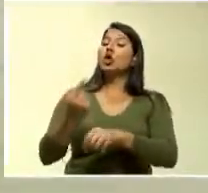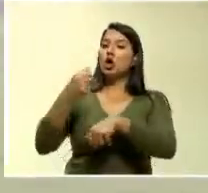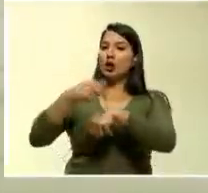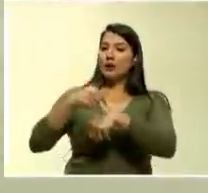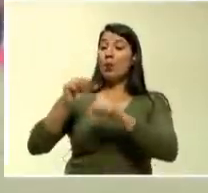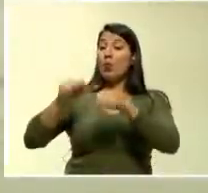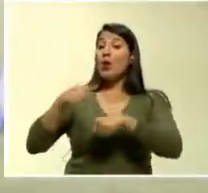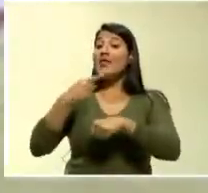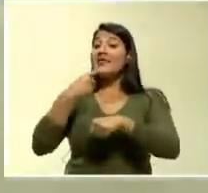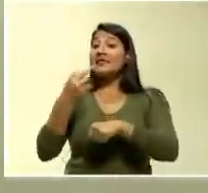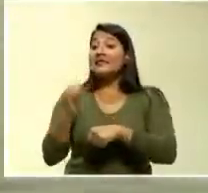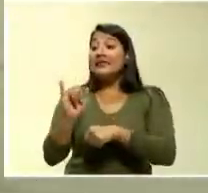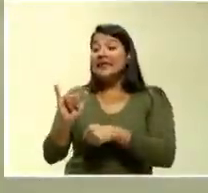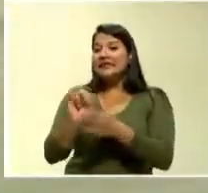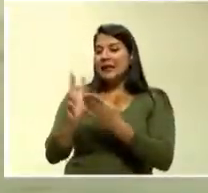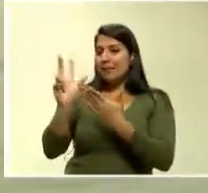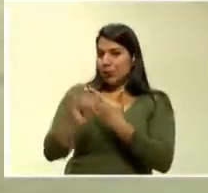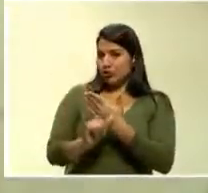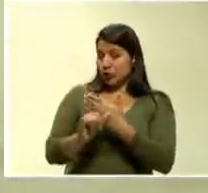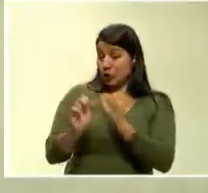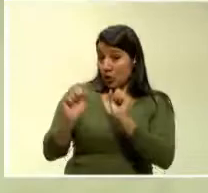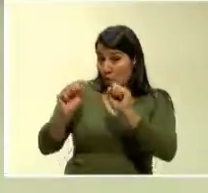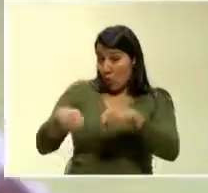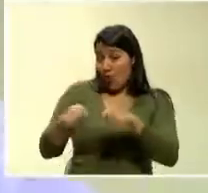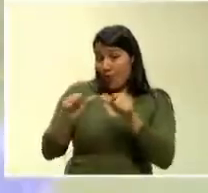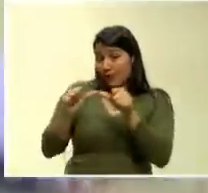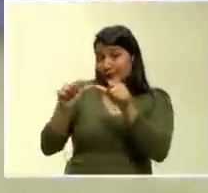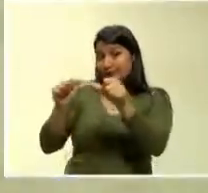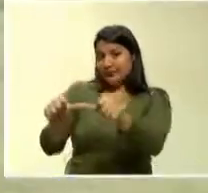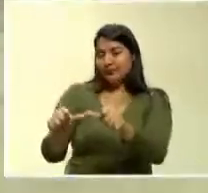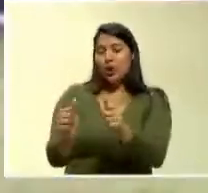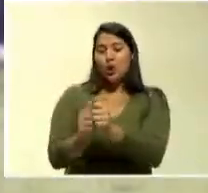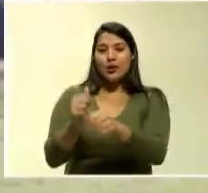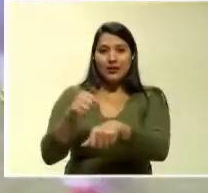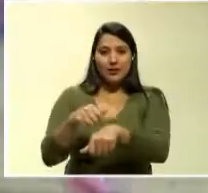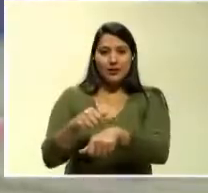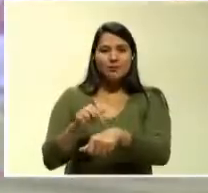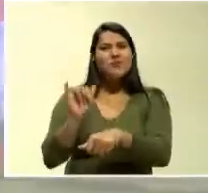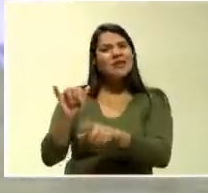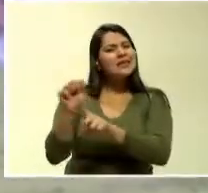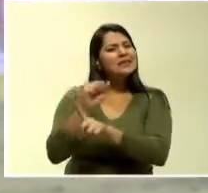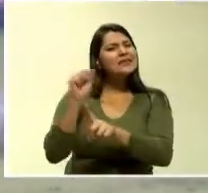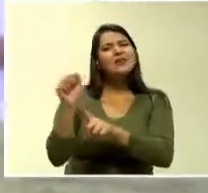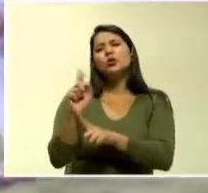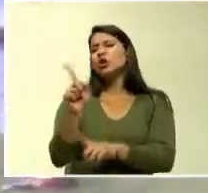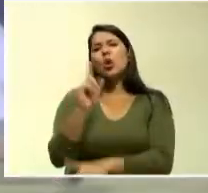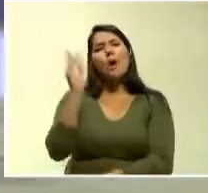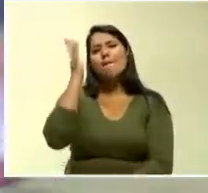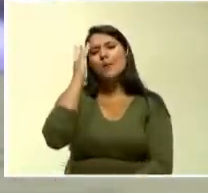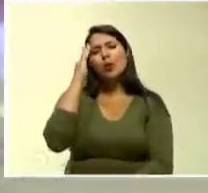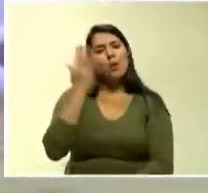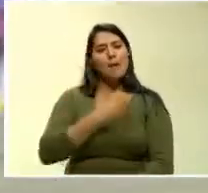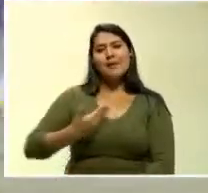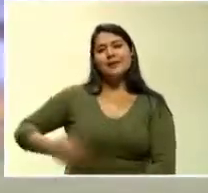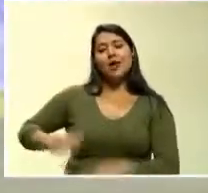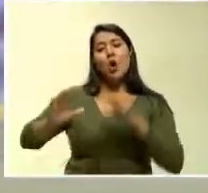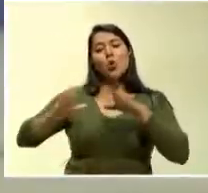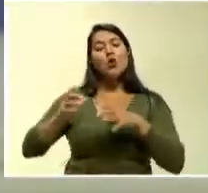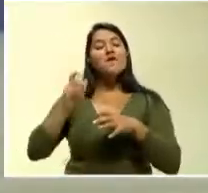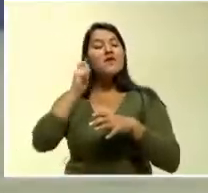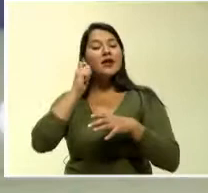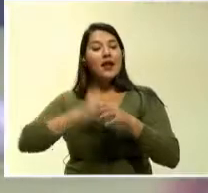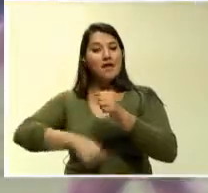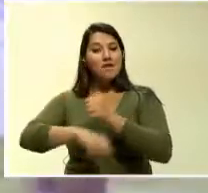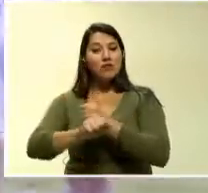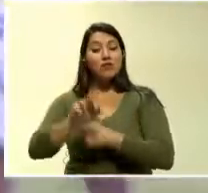si estos proyectos e iniciativas pueden ser sostenibles a largo plazo, situación que no preocupa al presidente de la Unión Femenina de